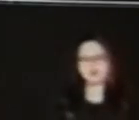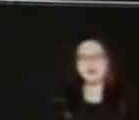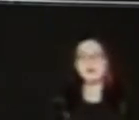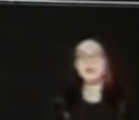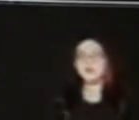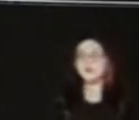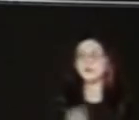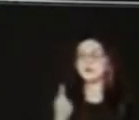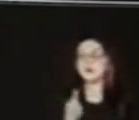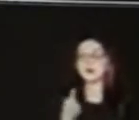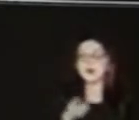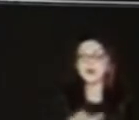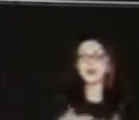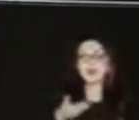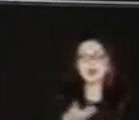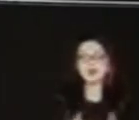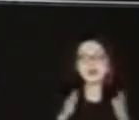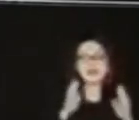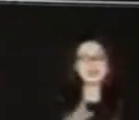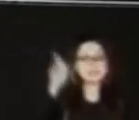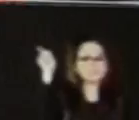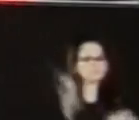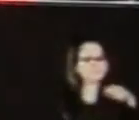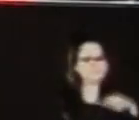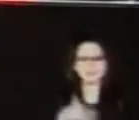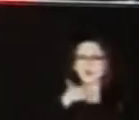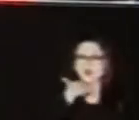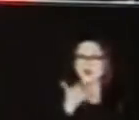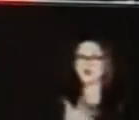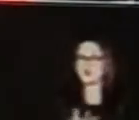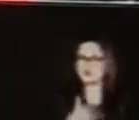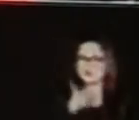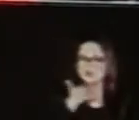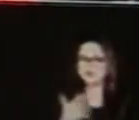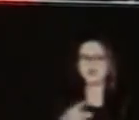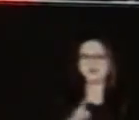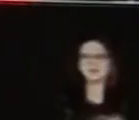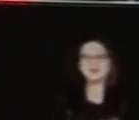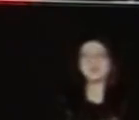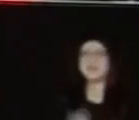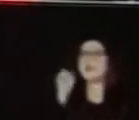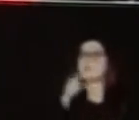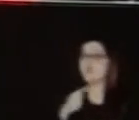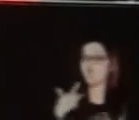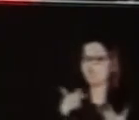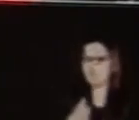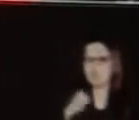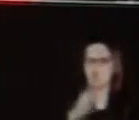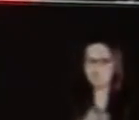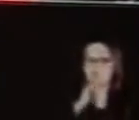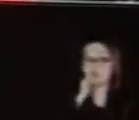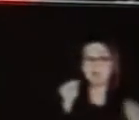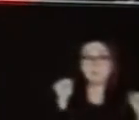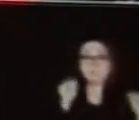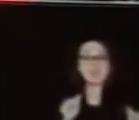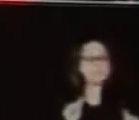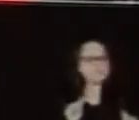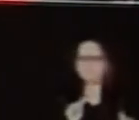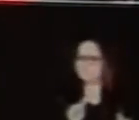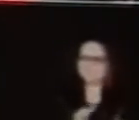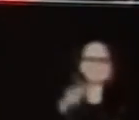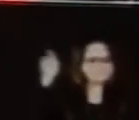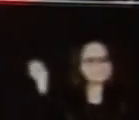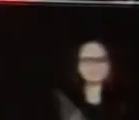porque se acabará con la corrupción y con la impunidad que